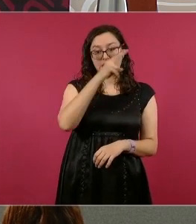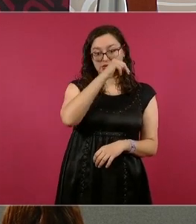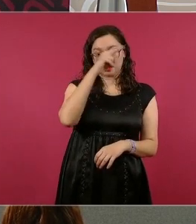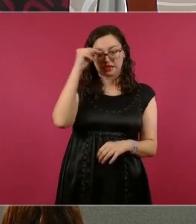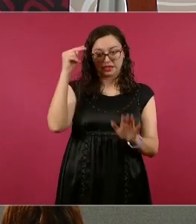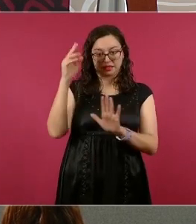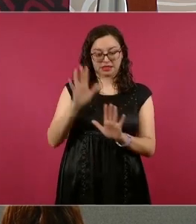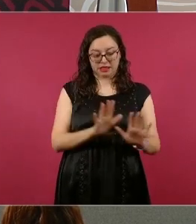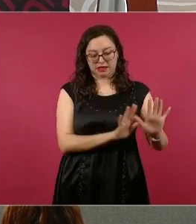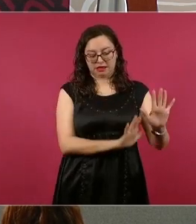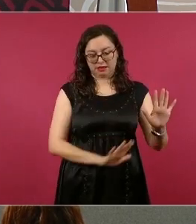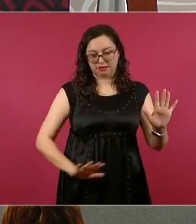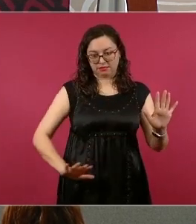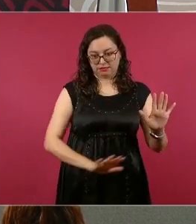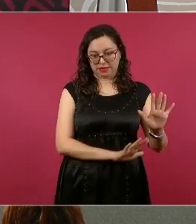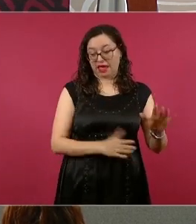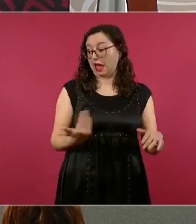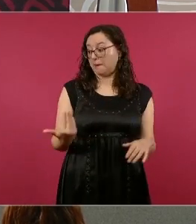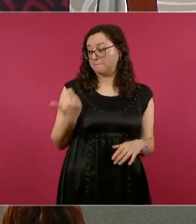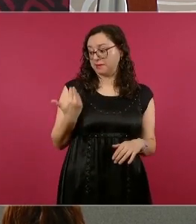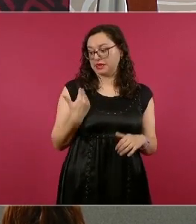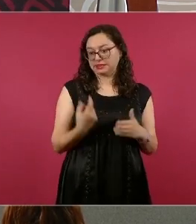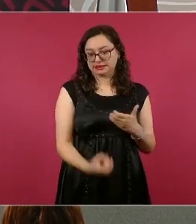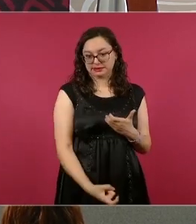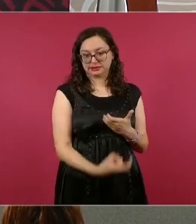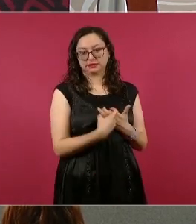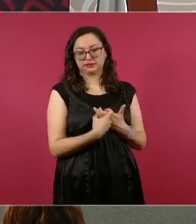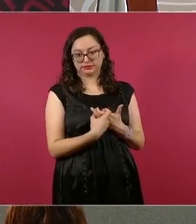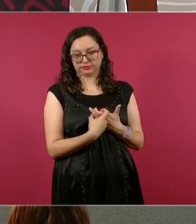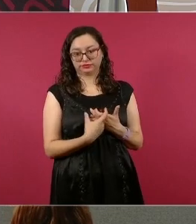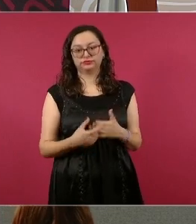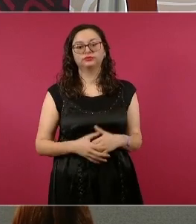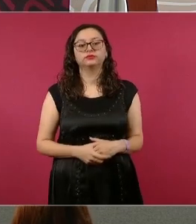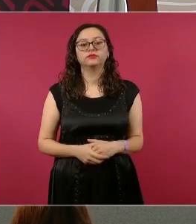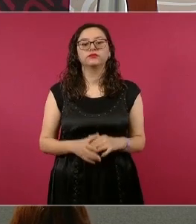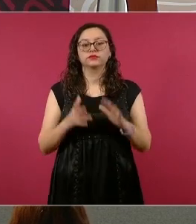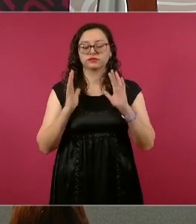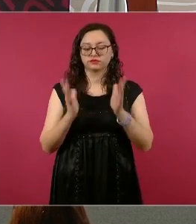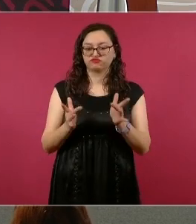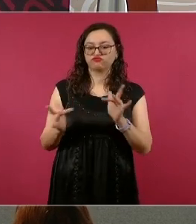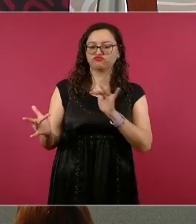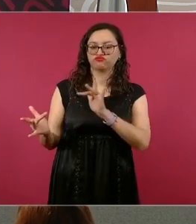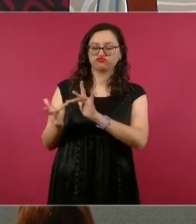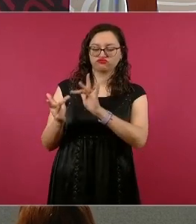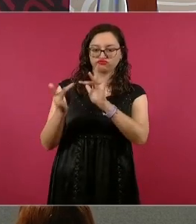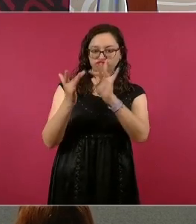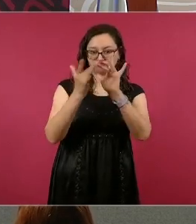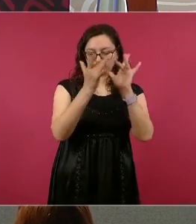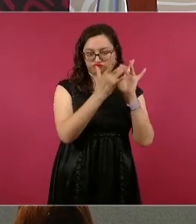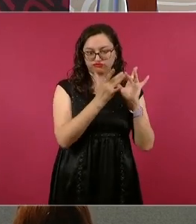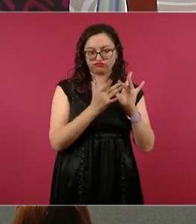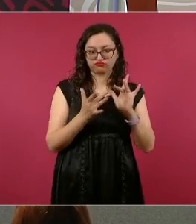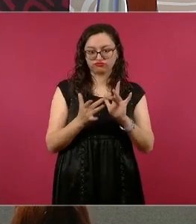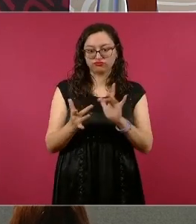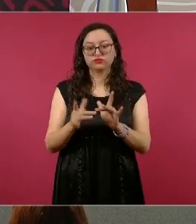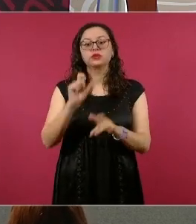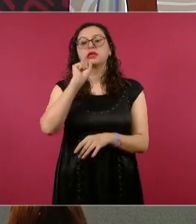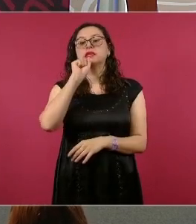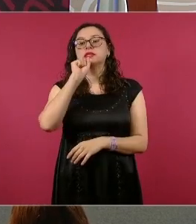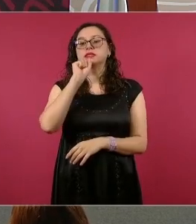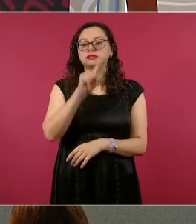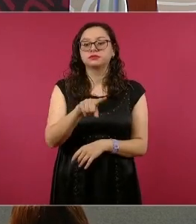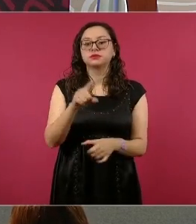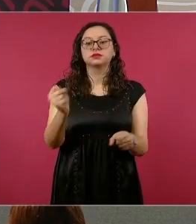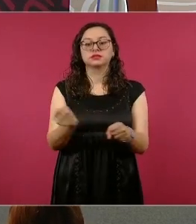Nayarit. Ya están los enlaces con los gobernadores, gobernadoras, el jefe de gobierno, también con